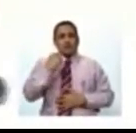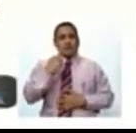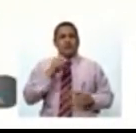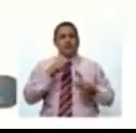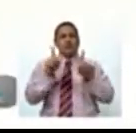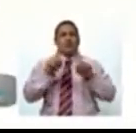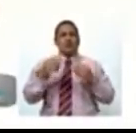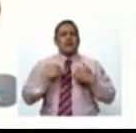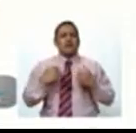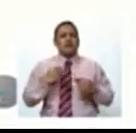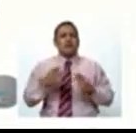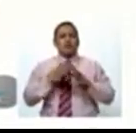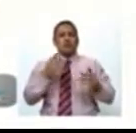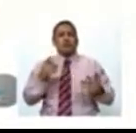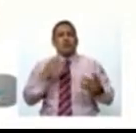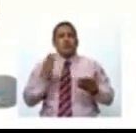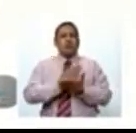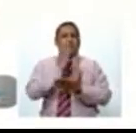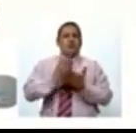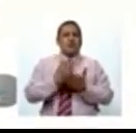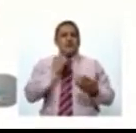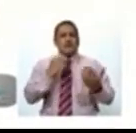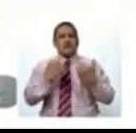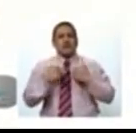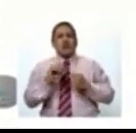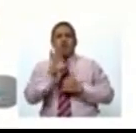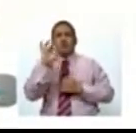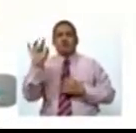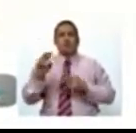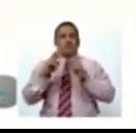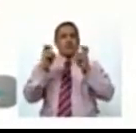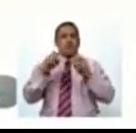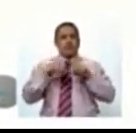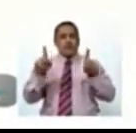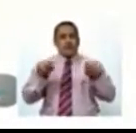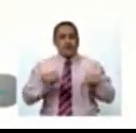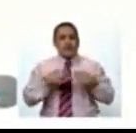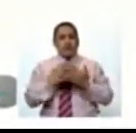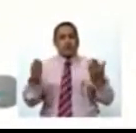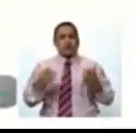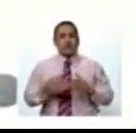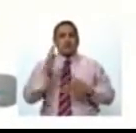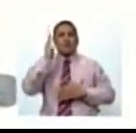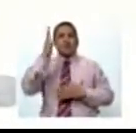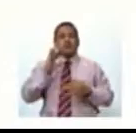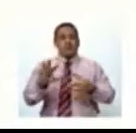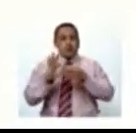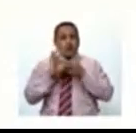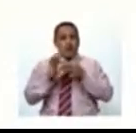no ha tenido idas y vueltas como sí ha tenido otros temas, ¿no? En ese caso, esta doctrina jurisprudencial